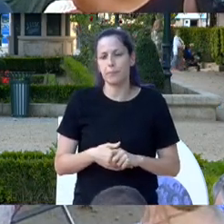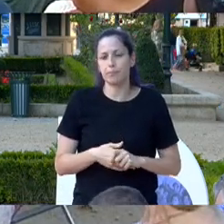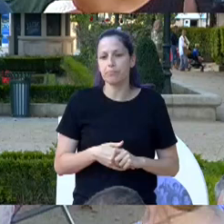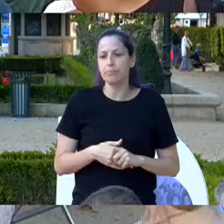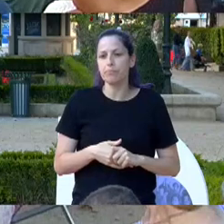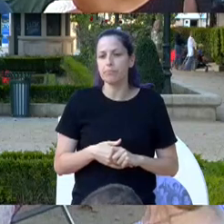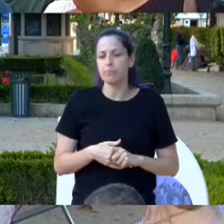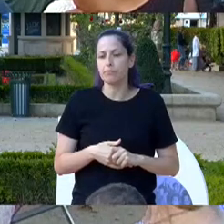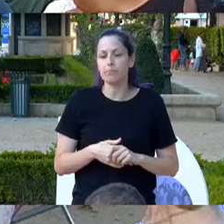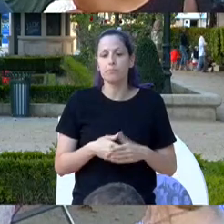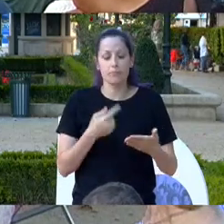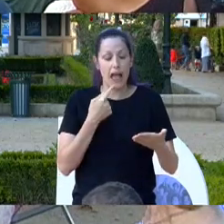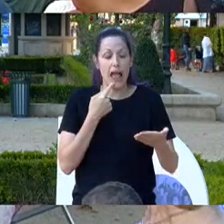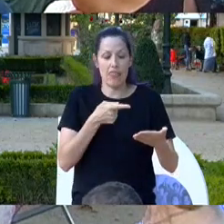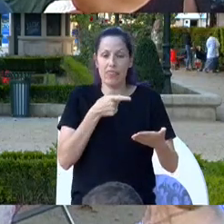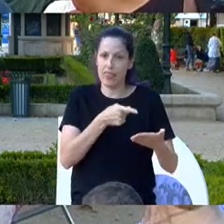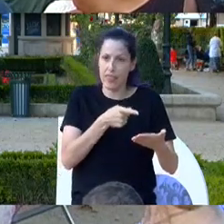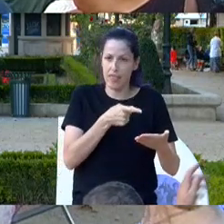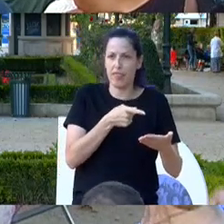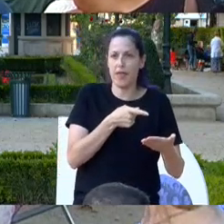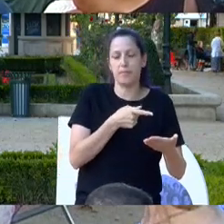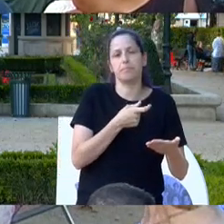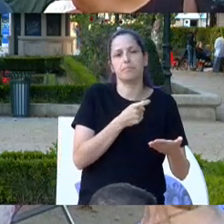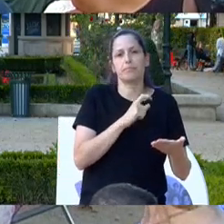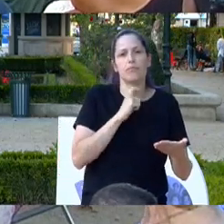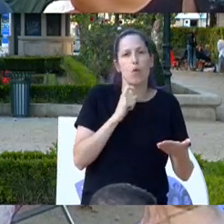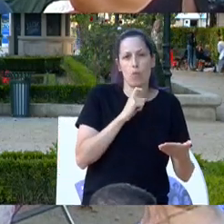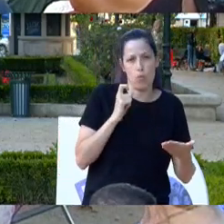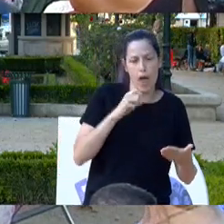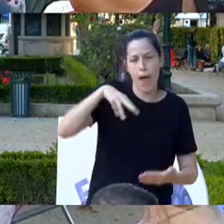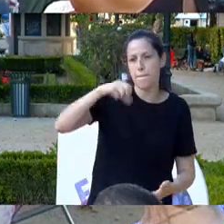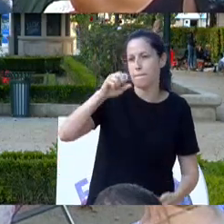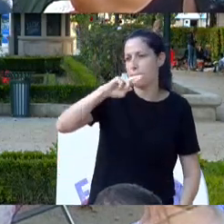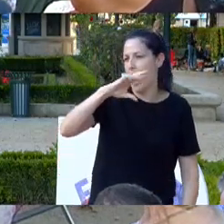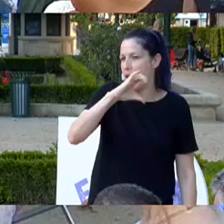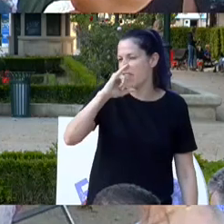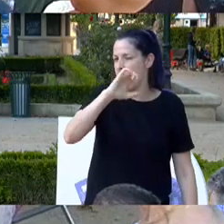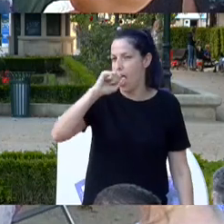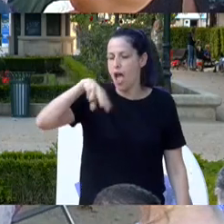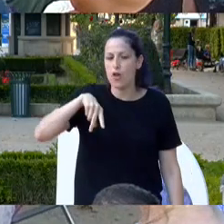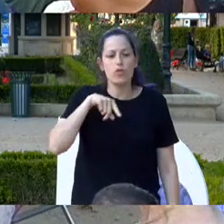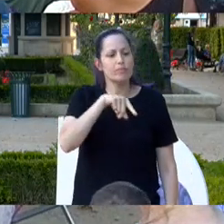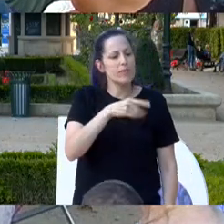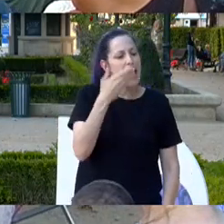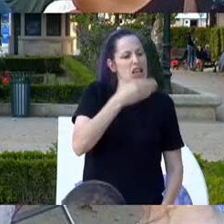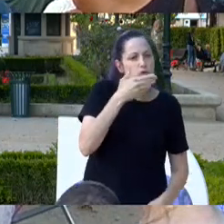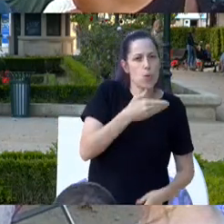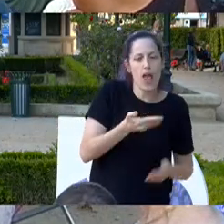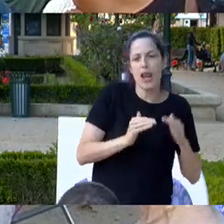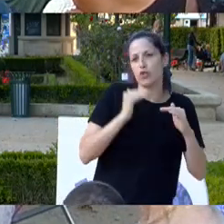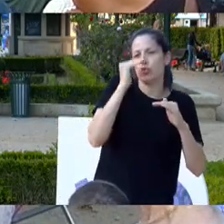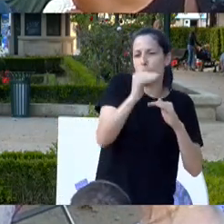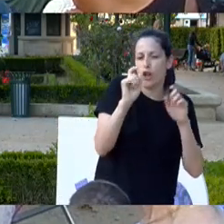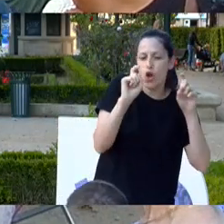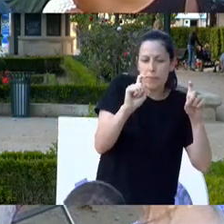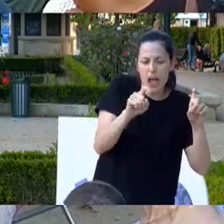Decía el padre Graciano Martínez: la Escuela Superior de Magisterio era el reducto desde donde